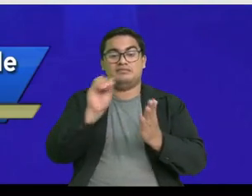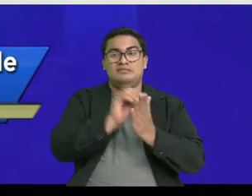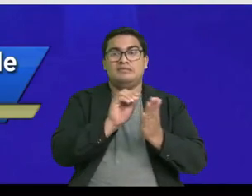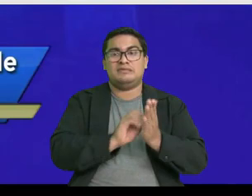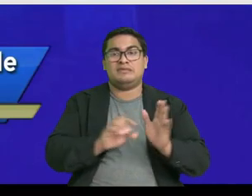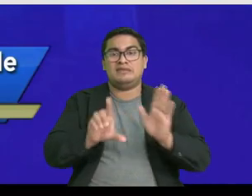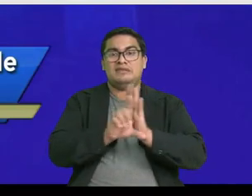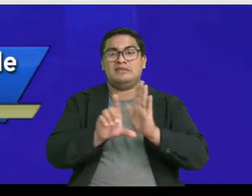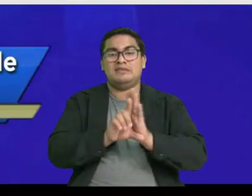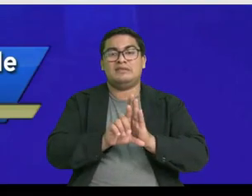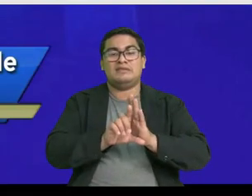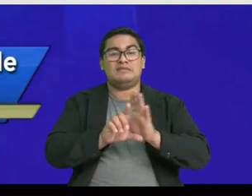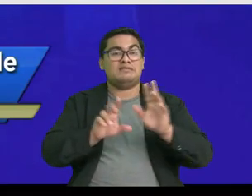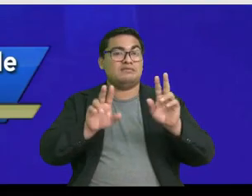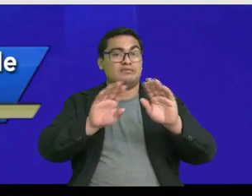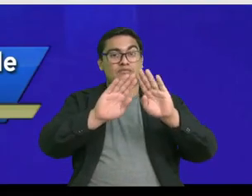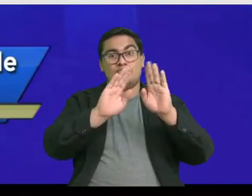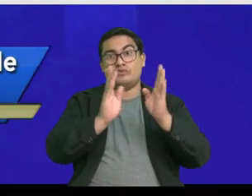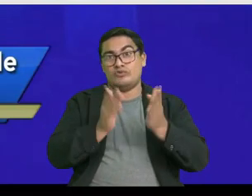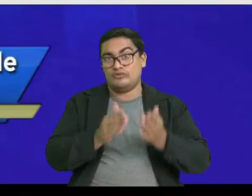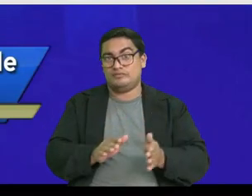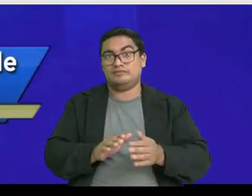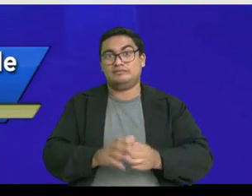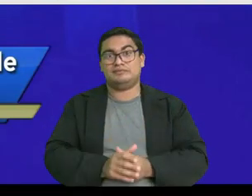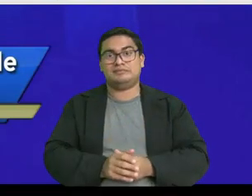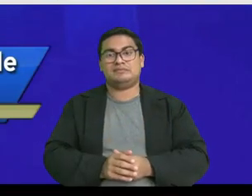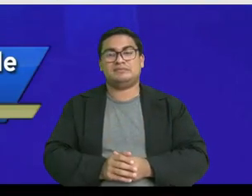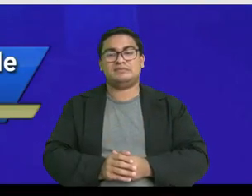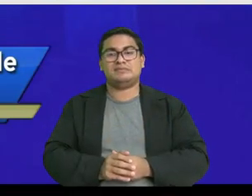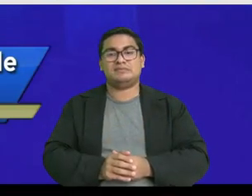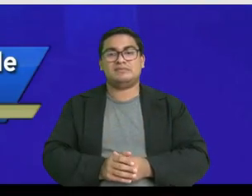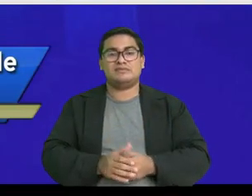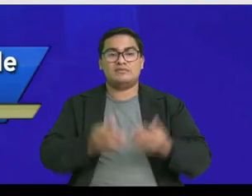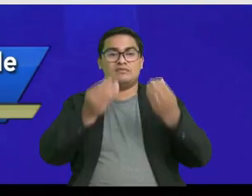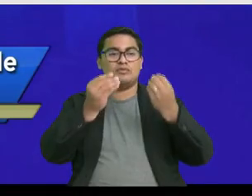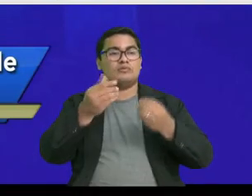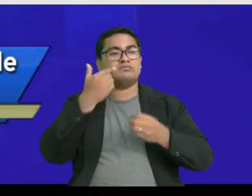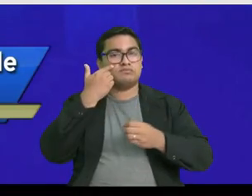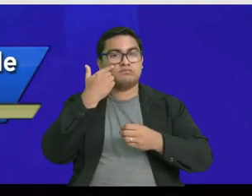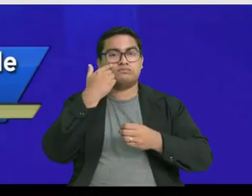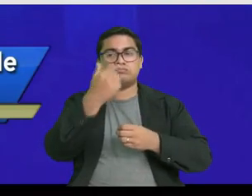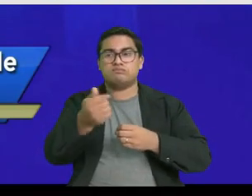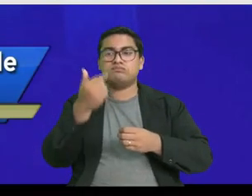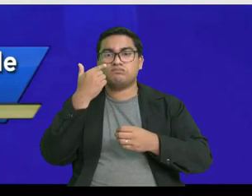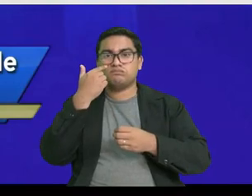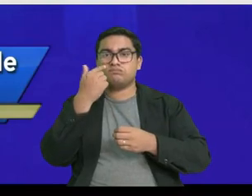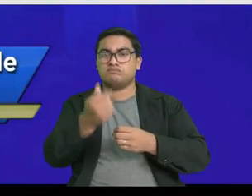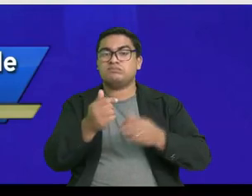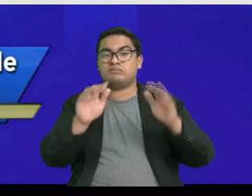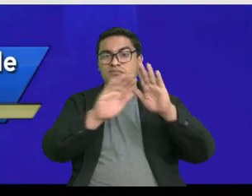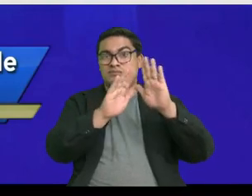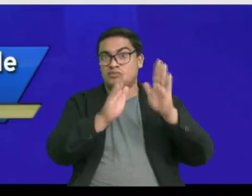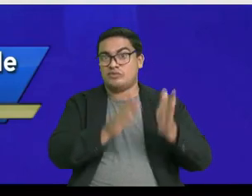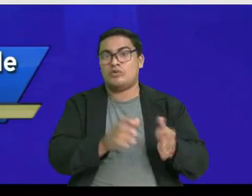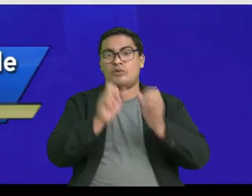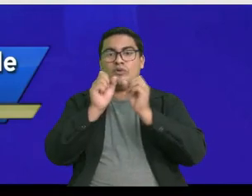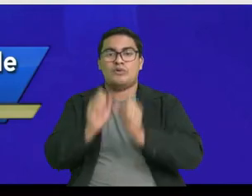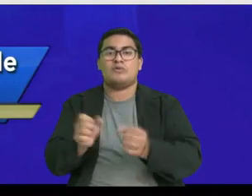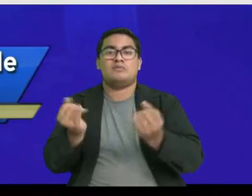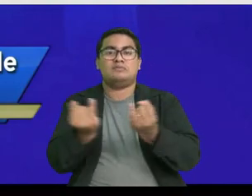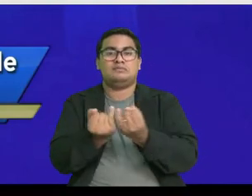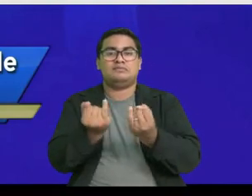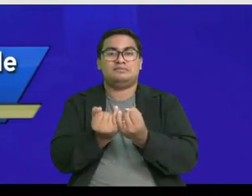el tema de mujer, ¿verdad? Porque con tanto reconocimiento, con tanta equidad, con